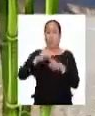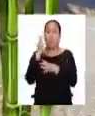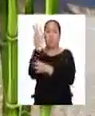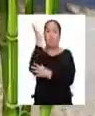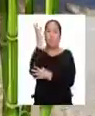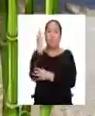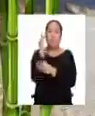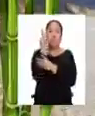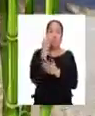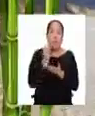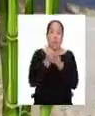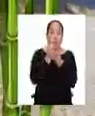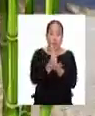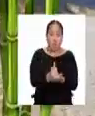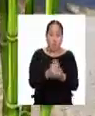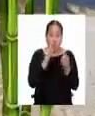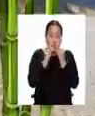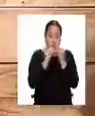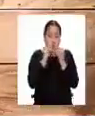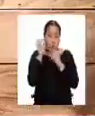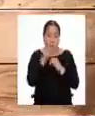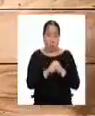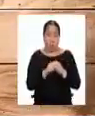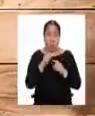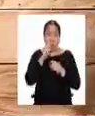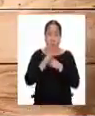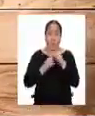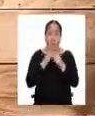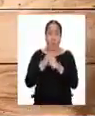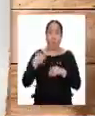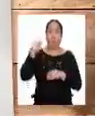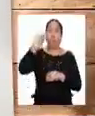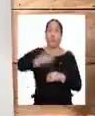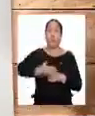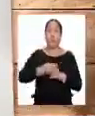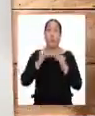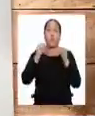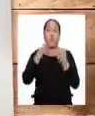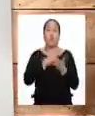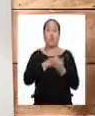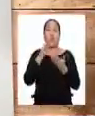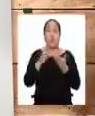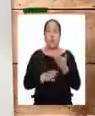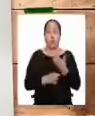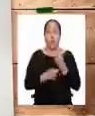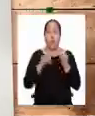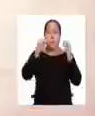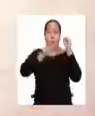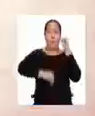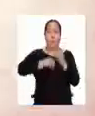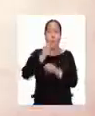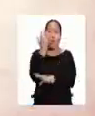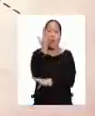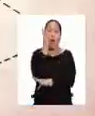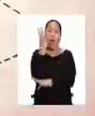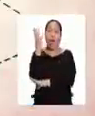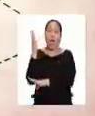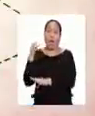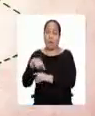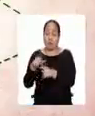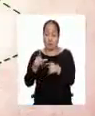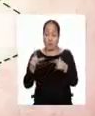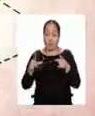ayudar y empezar a remediar eso. Al año siguiente, se lanzó un proyecto estatal de plantación de árboles en